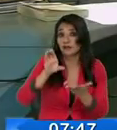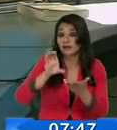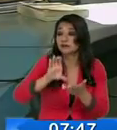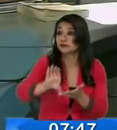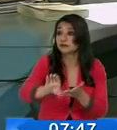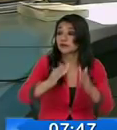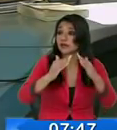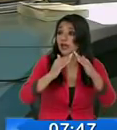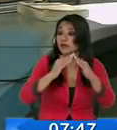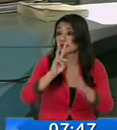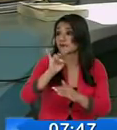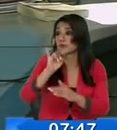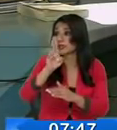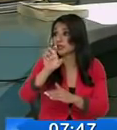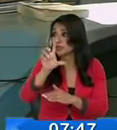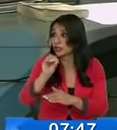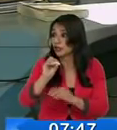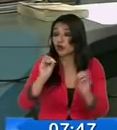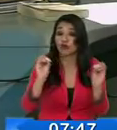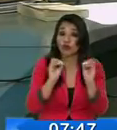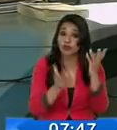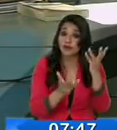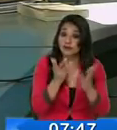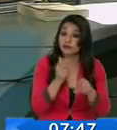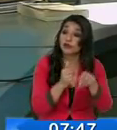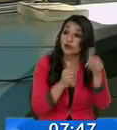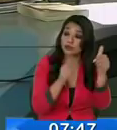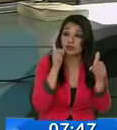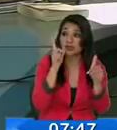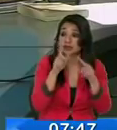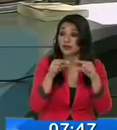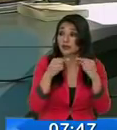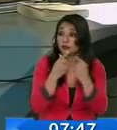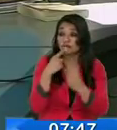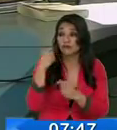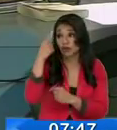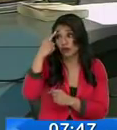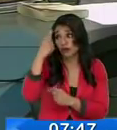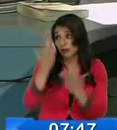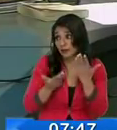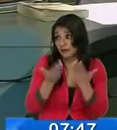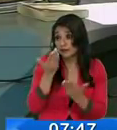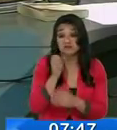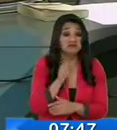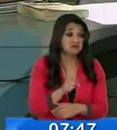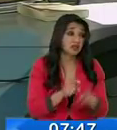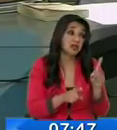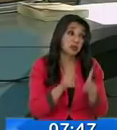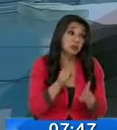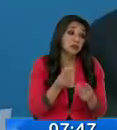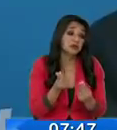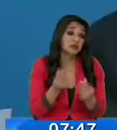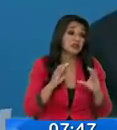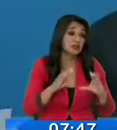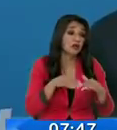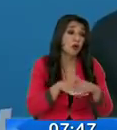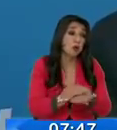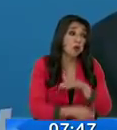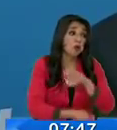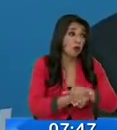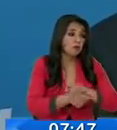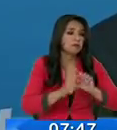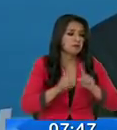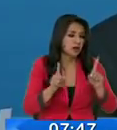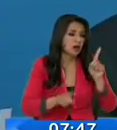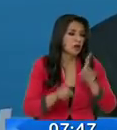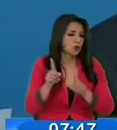casa de Virgilio Hernández, o se puede presumir de otros dirigentes del correísmo. Se puede presumir de muchos, pero particularmente de aquellos que han